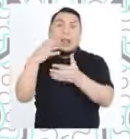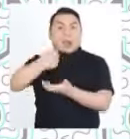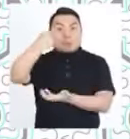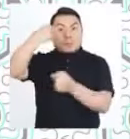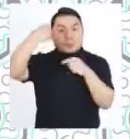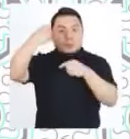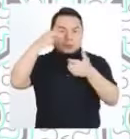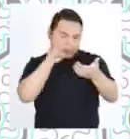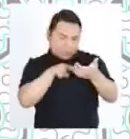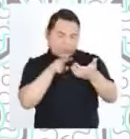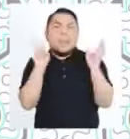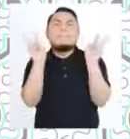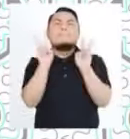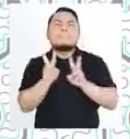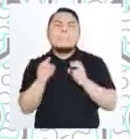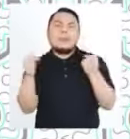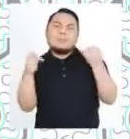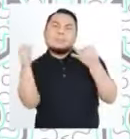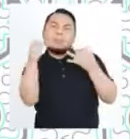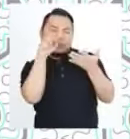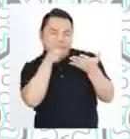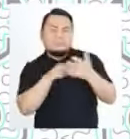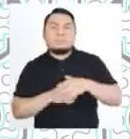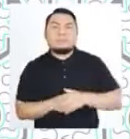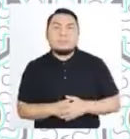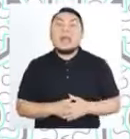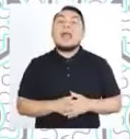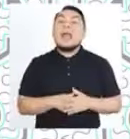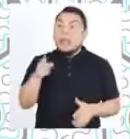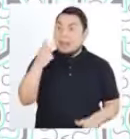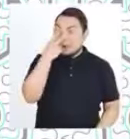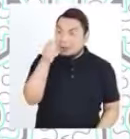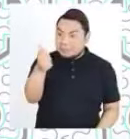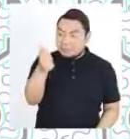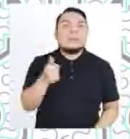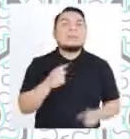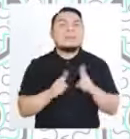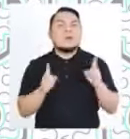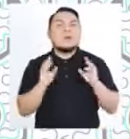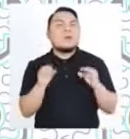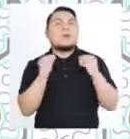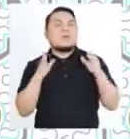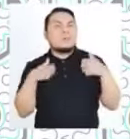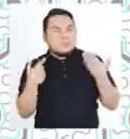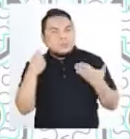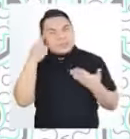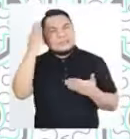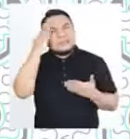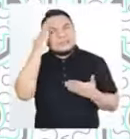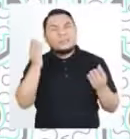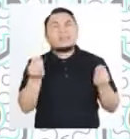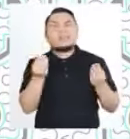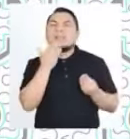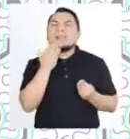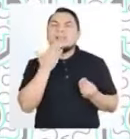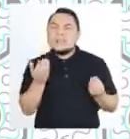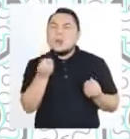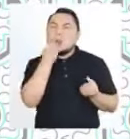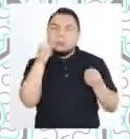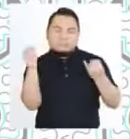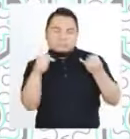bolsa indicaba qué vitaminas contenía. ¡Oh, qué observador! Pero, ¿cómo podemos saber